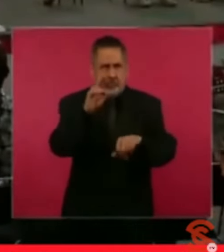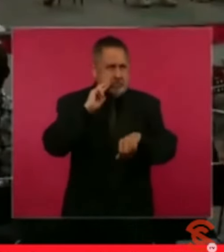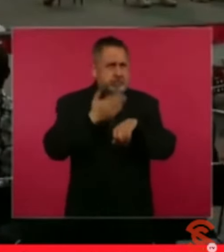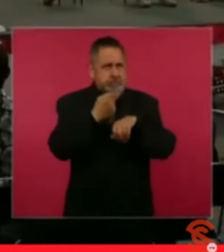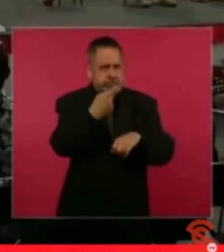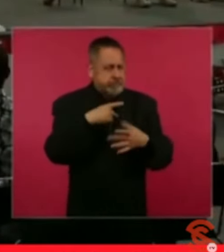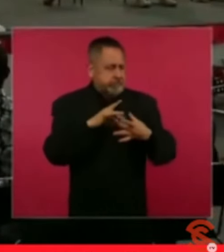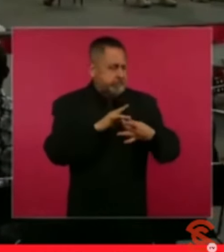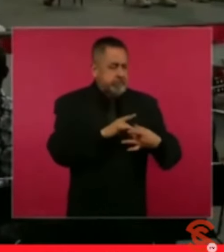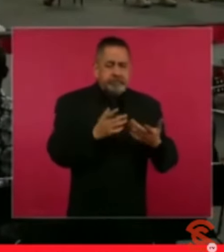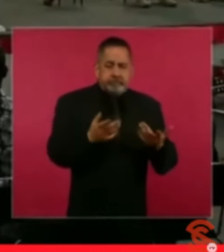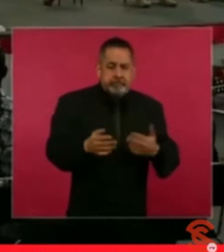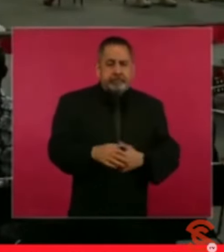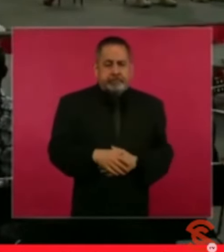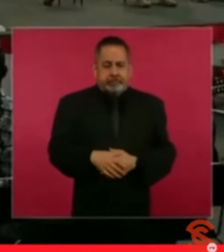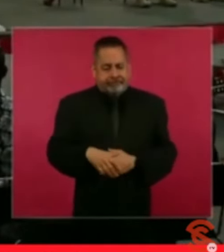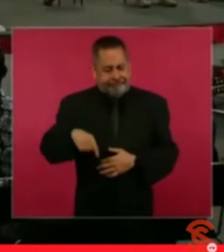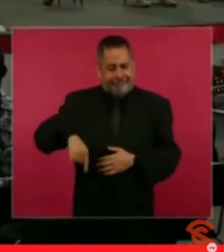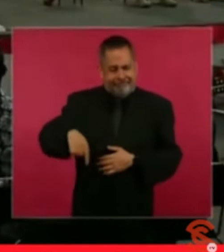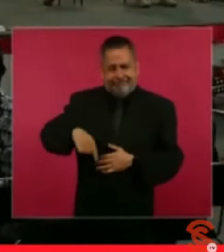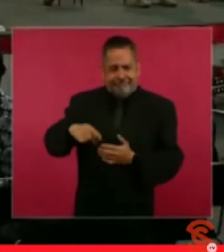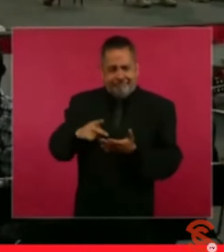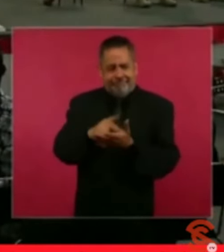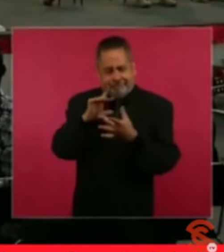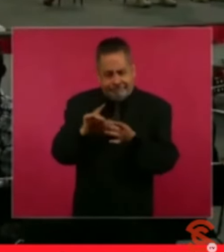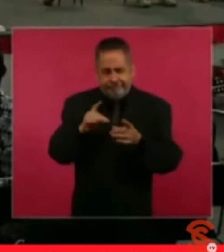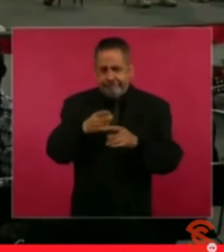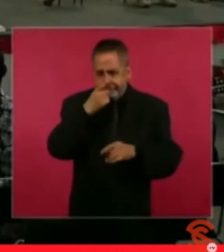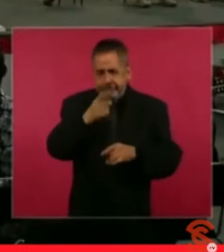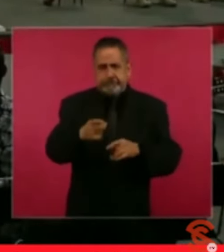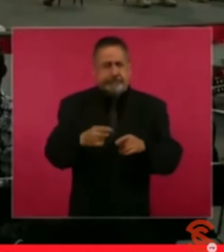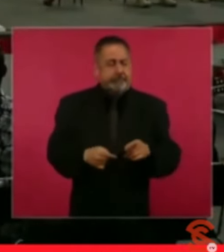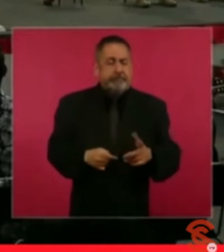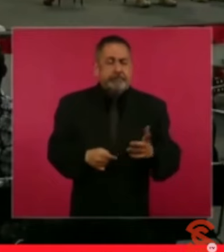armas. Como se ha dicho en este caso,